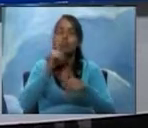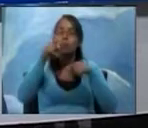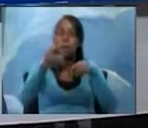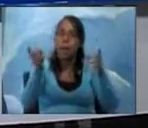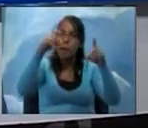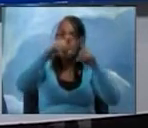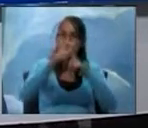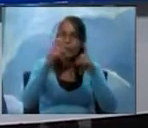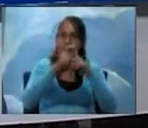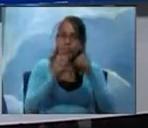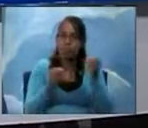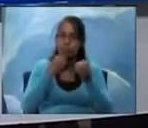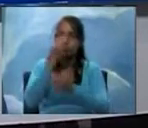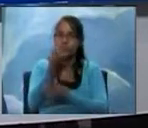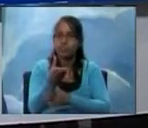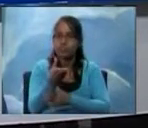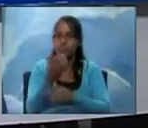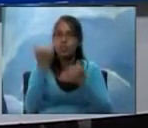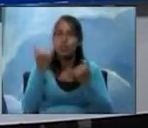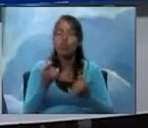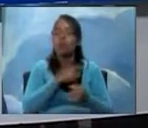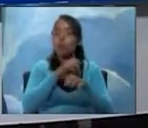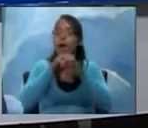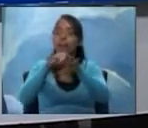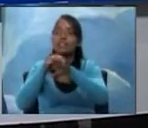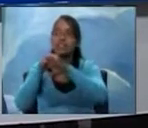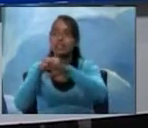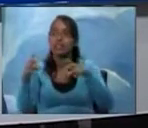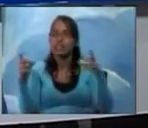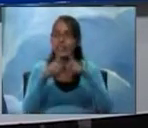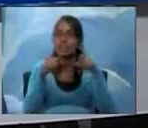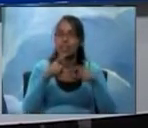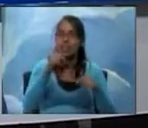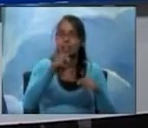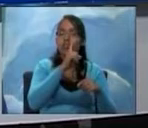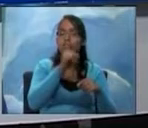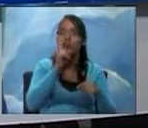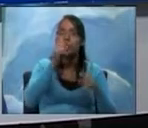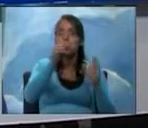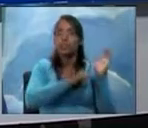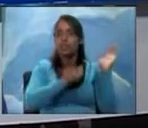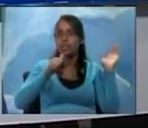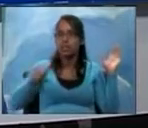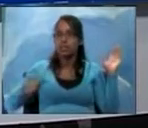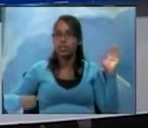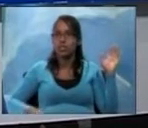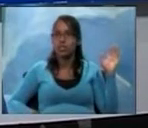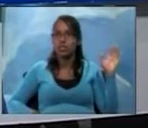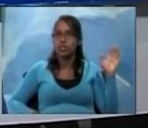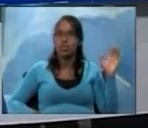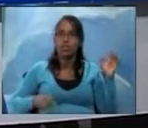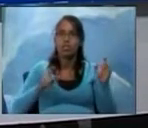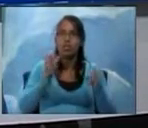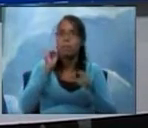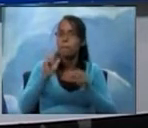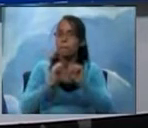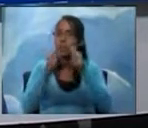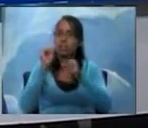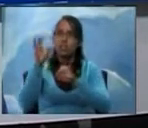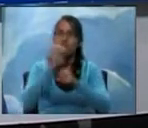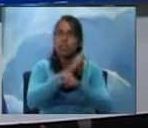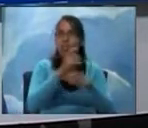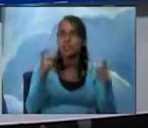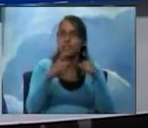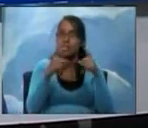red. Ahora usted va a llevar esos tratados en el nombre del Señor. Usted había repartido tratado